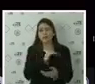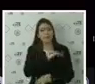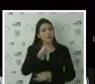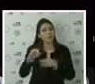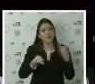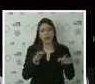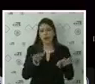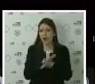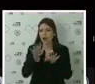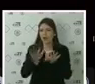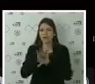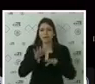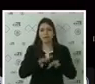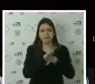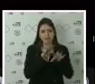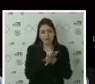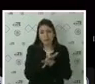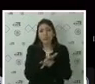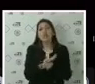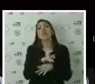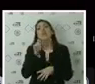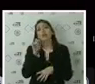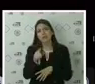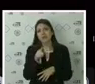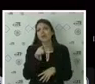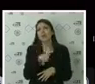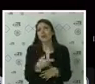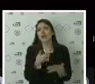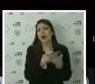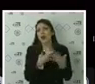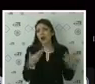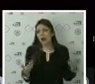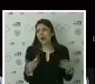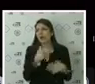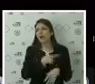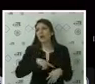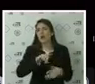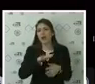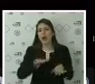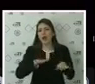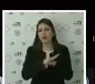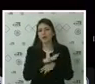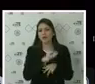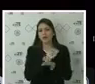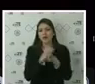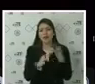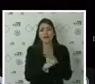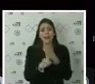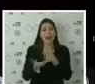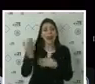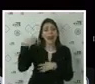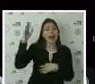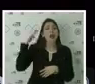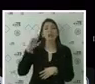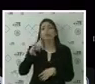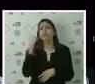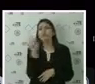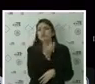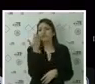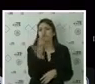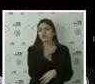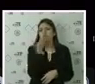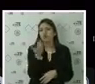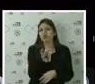Tendrán otras características mismas que se visualizan en el reemplazo de las herramientas a las que estábamos acostumbrados y a